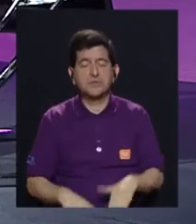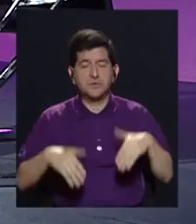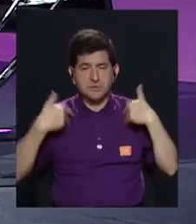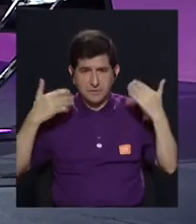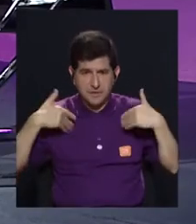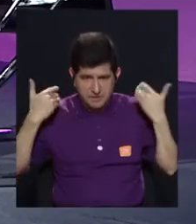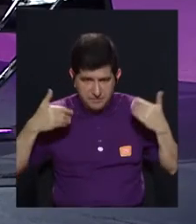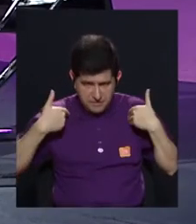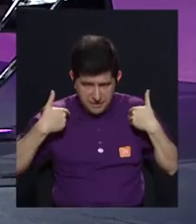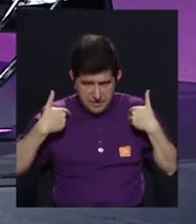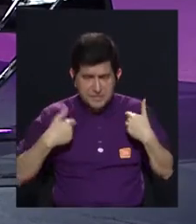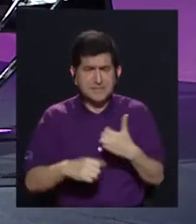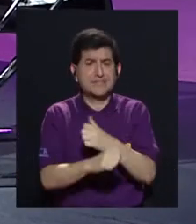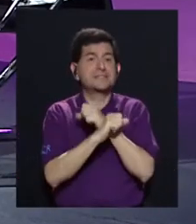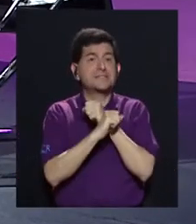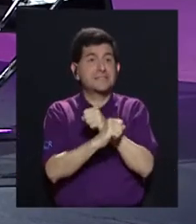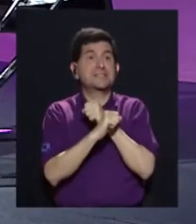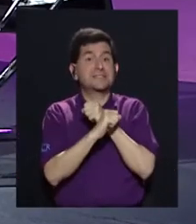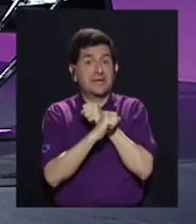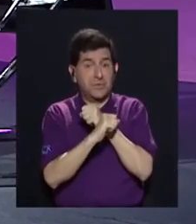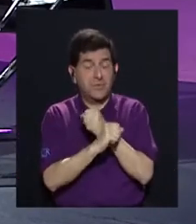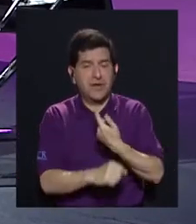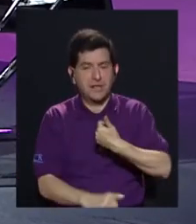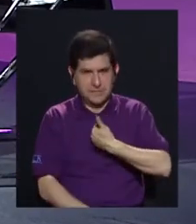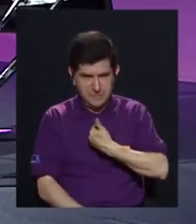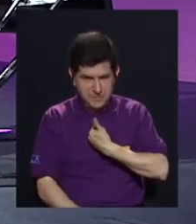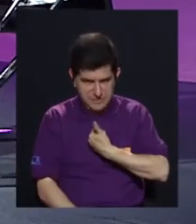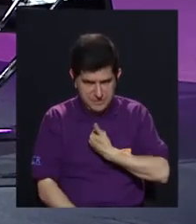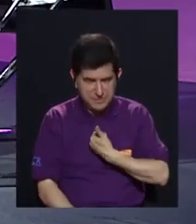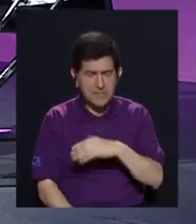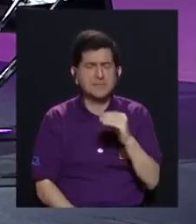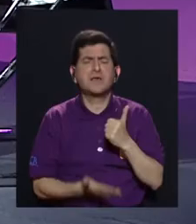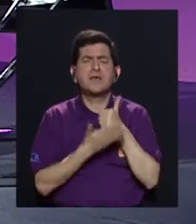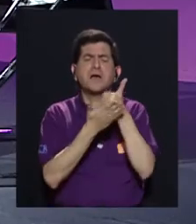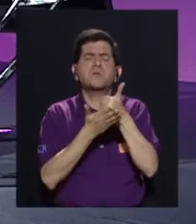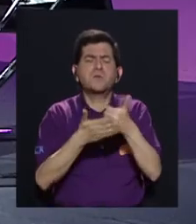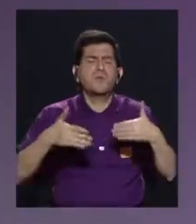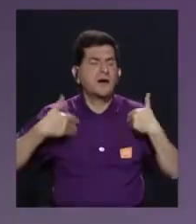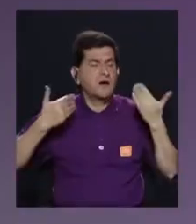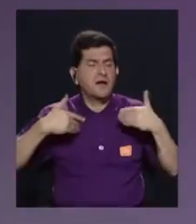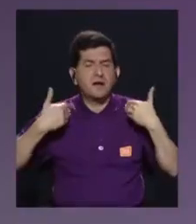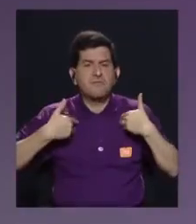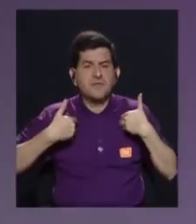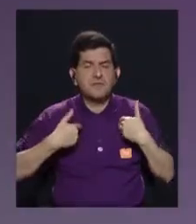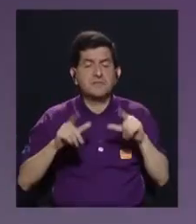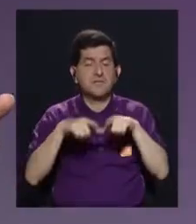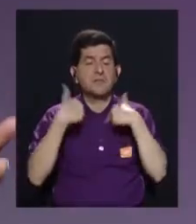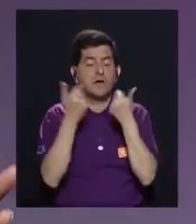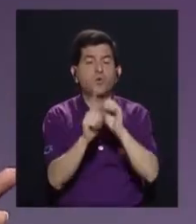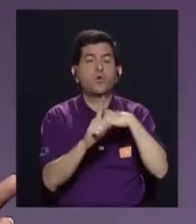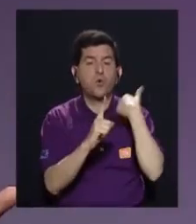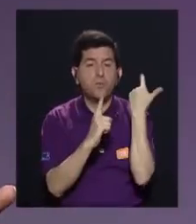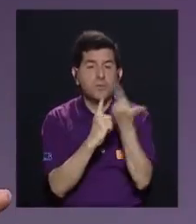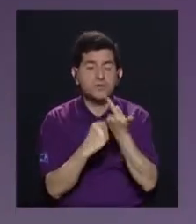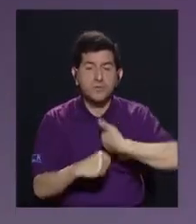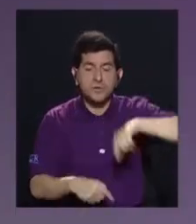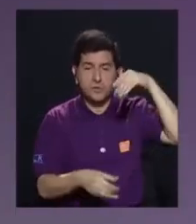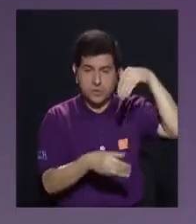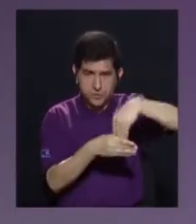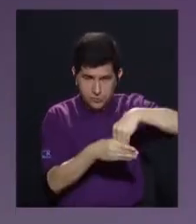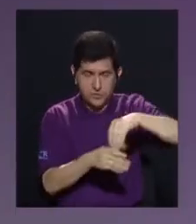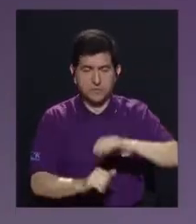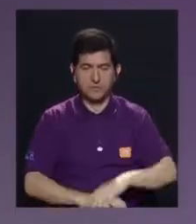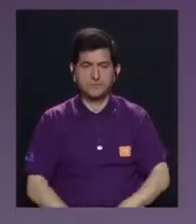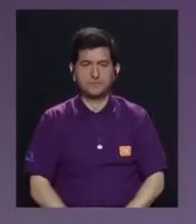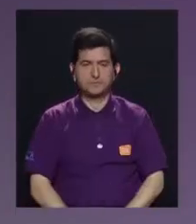nosotras la garantizados para ser felices nosotras mismas y contribuir con la felicidad de los grupos sociales de los que formamos para sin